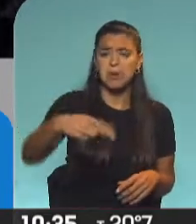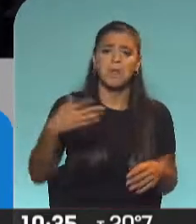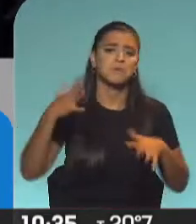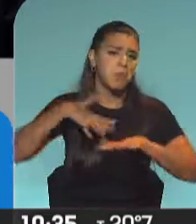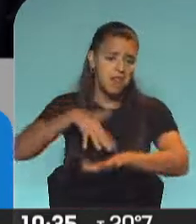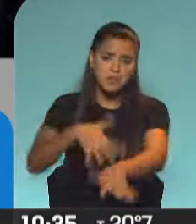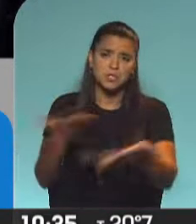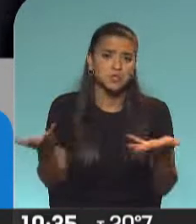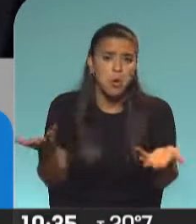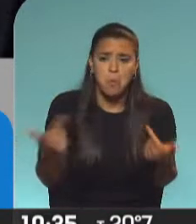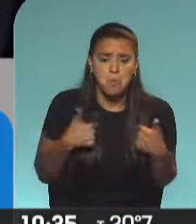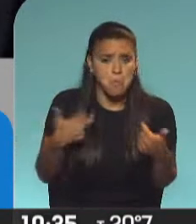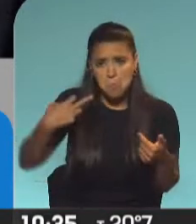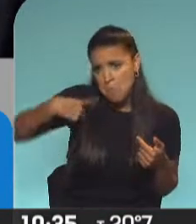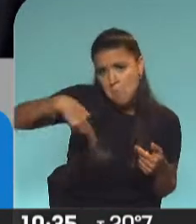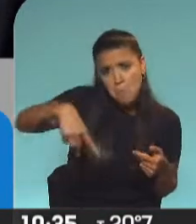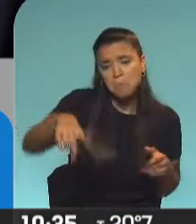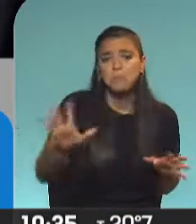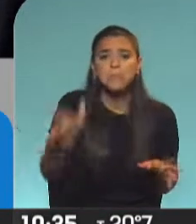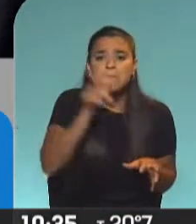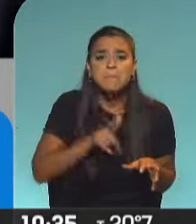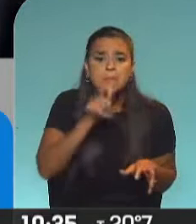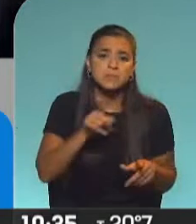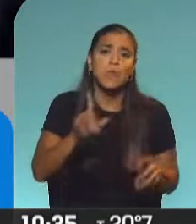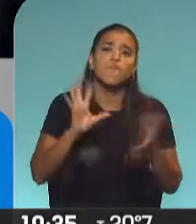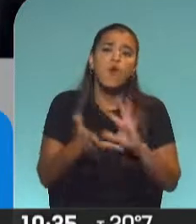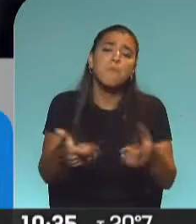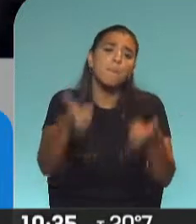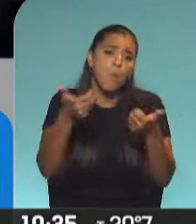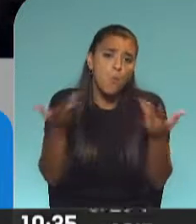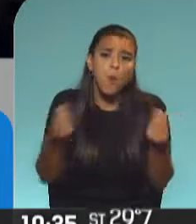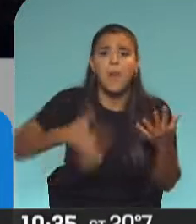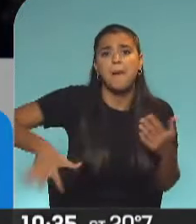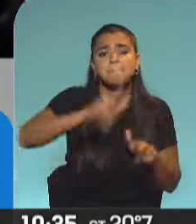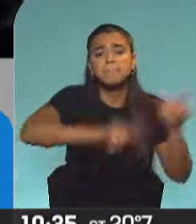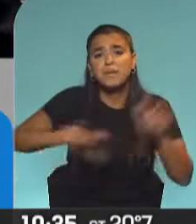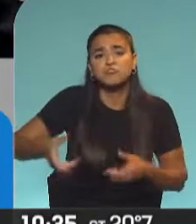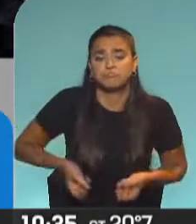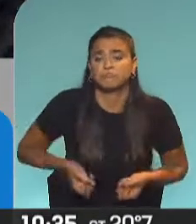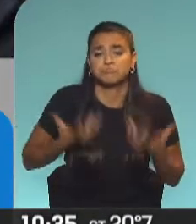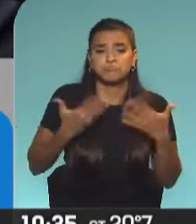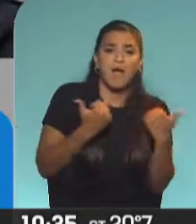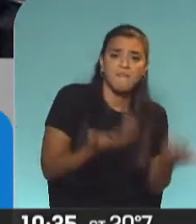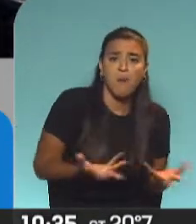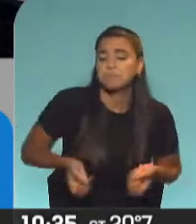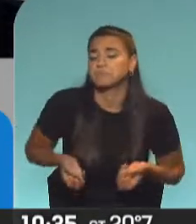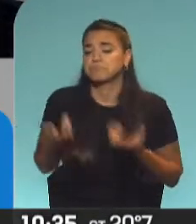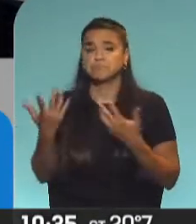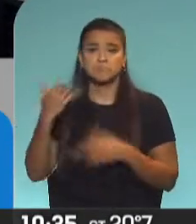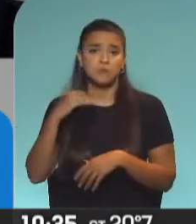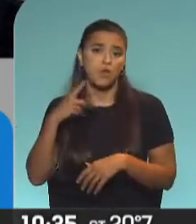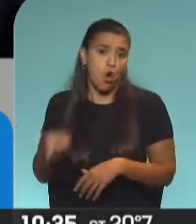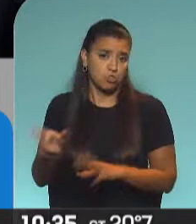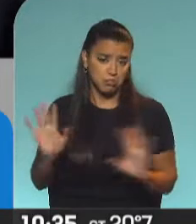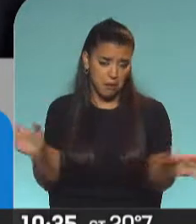manifestación y me parece que es una buena manera en la que la ciudadanía exprese su posición, quienes están a favor y quienes están en contra.